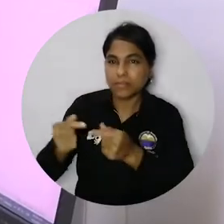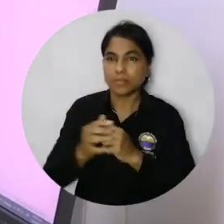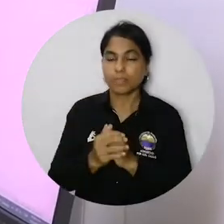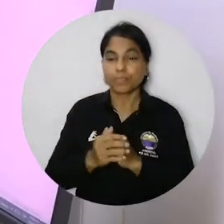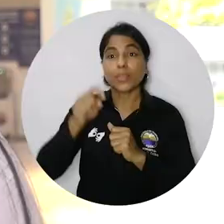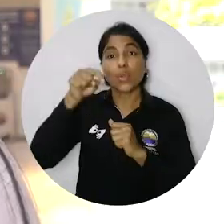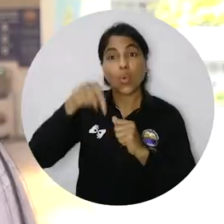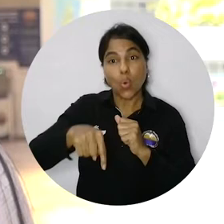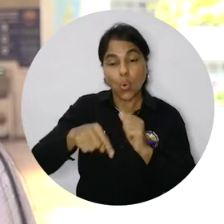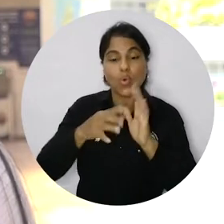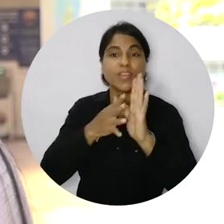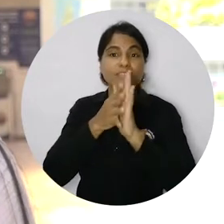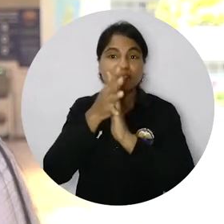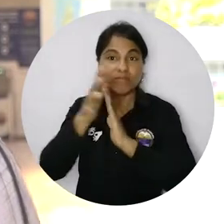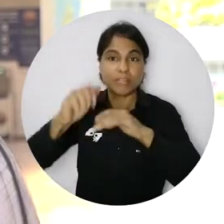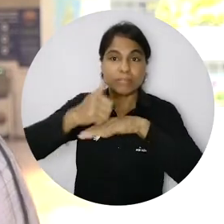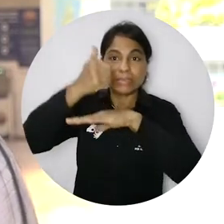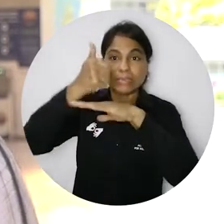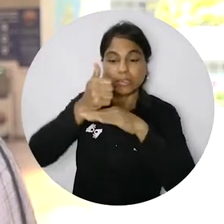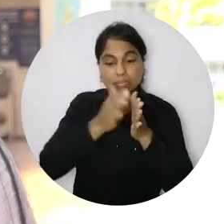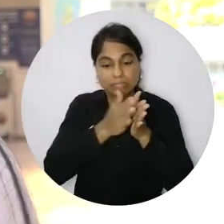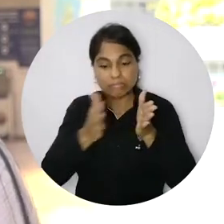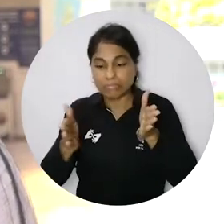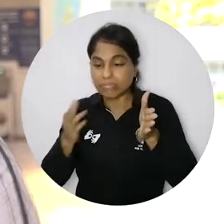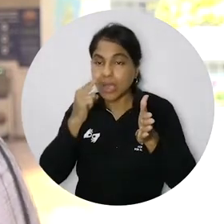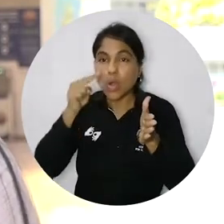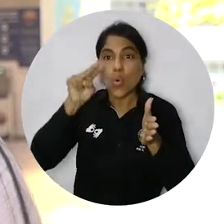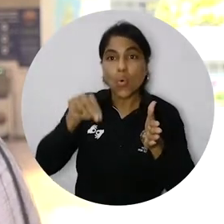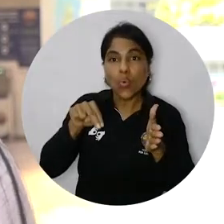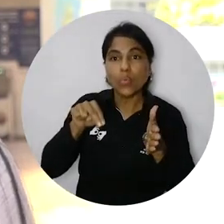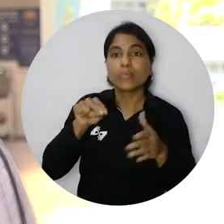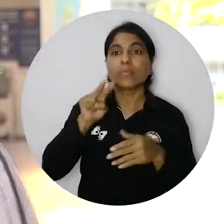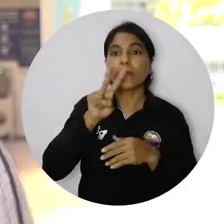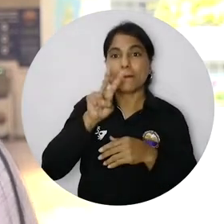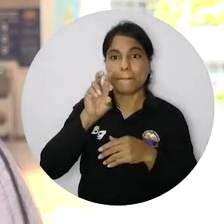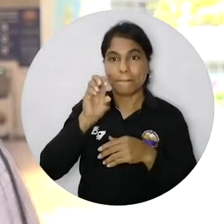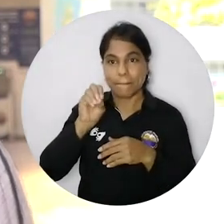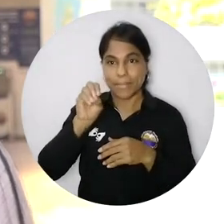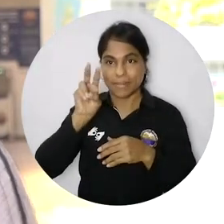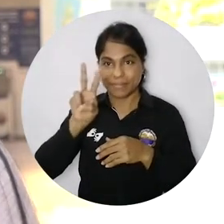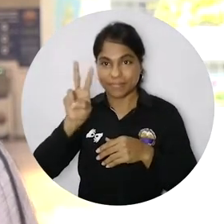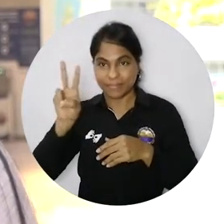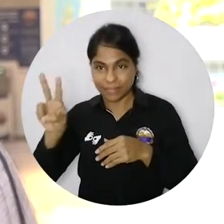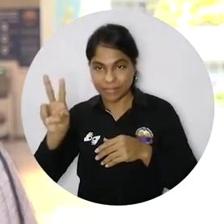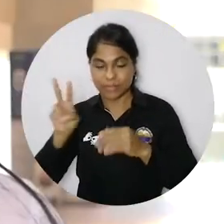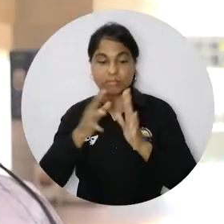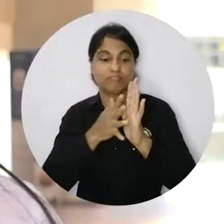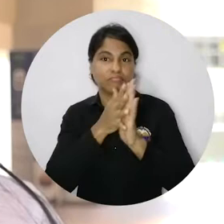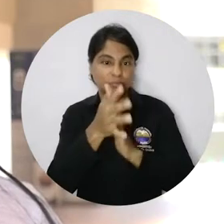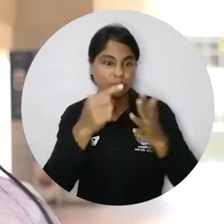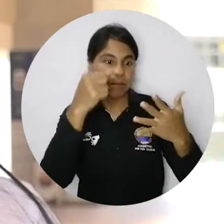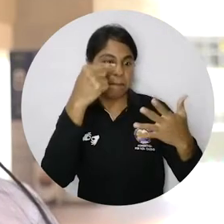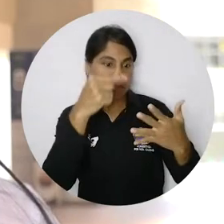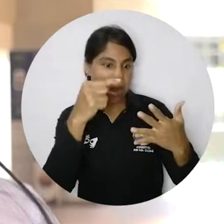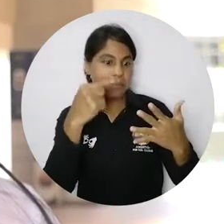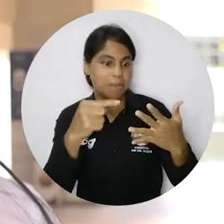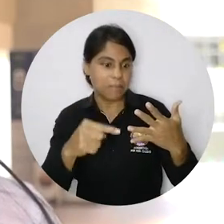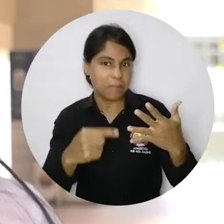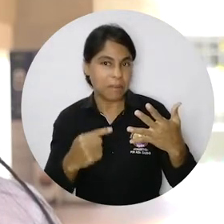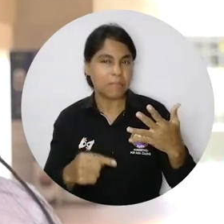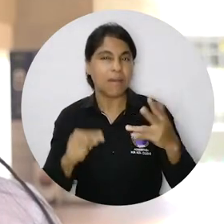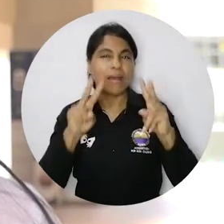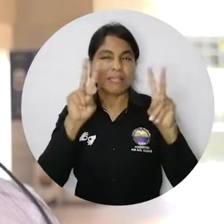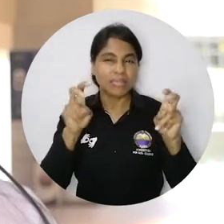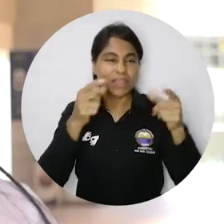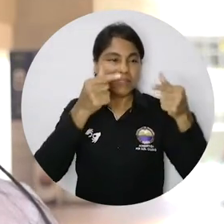informe financiero. Hoy se presentaron los informes de rector a corte de junio del presente año 2022. Fue un informe pues